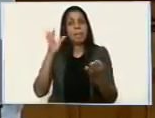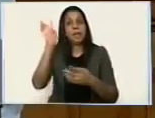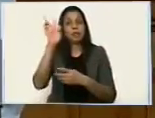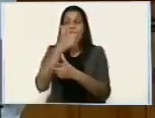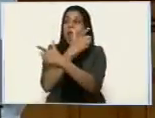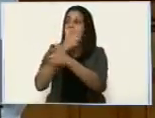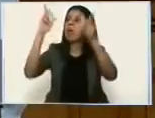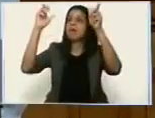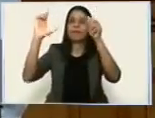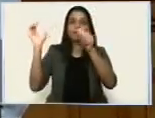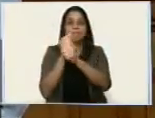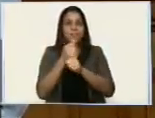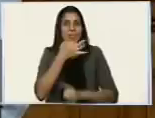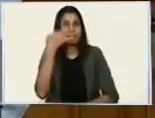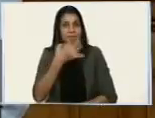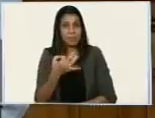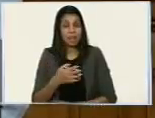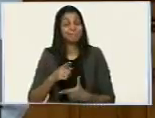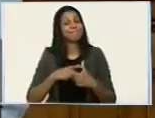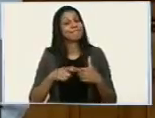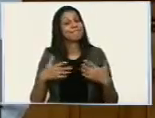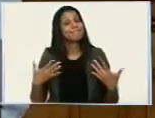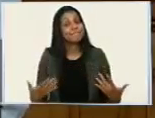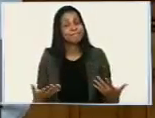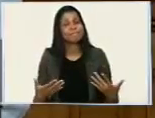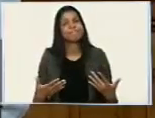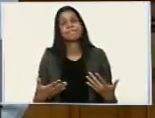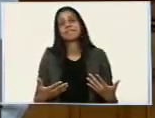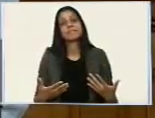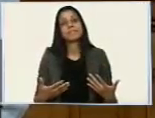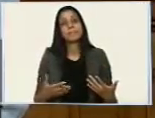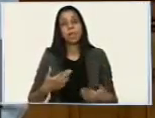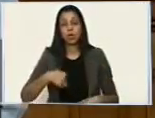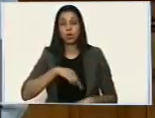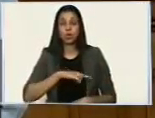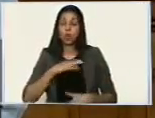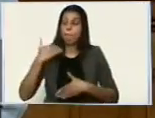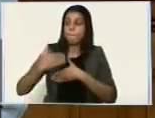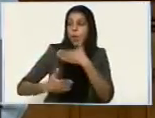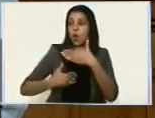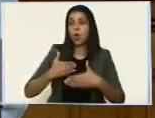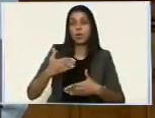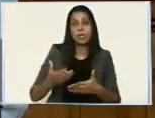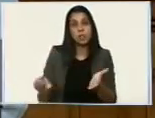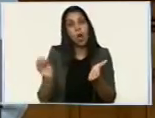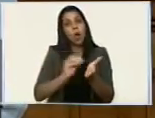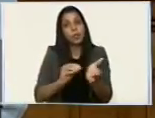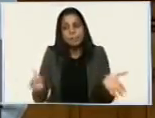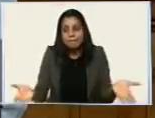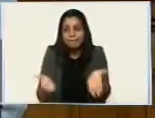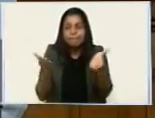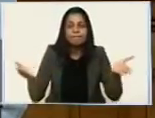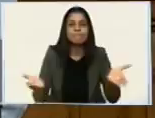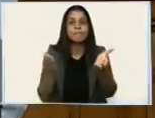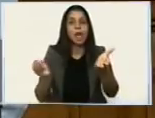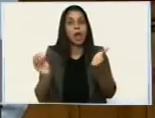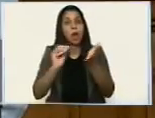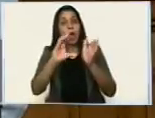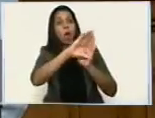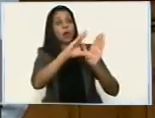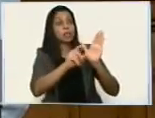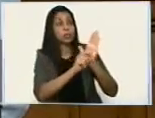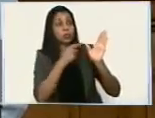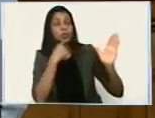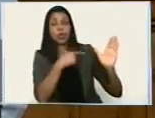la menor duda. En ese sentido, y como estamos en un proceso de relanzamiento de esta